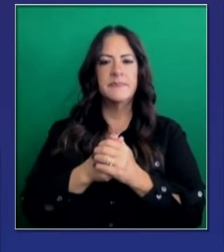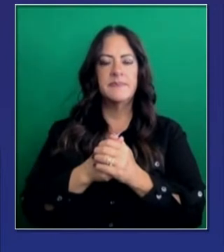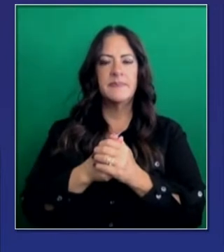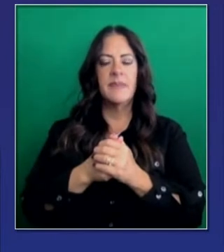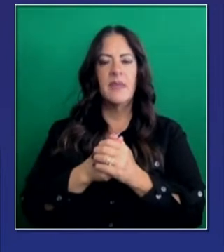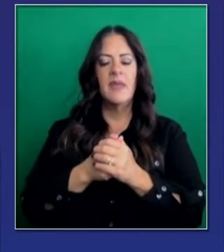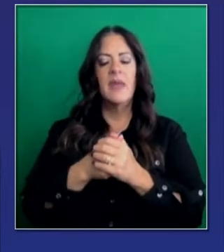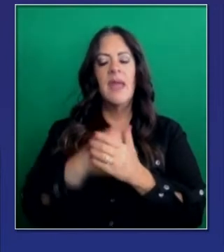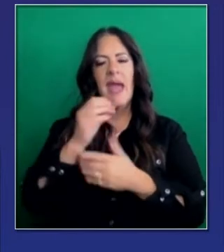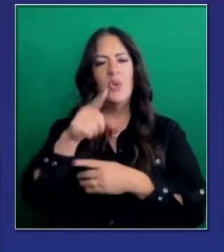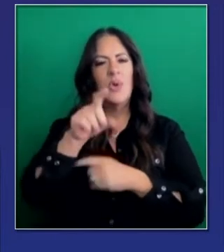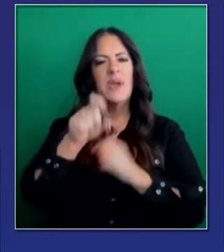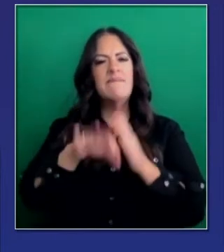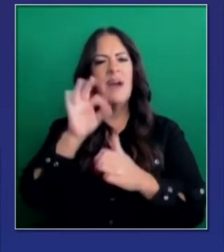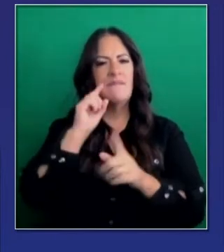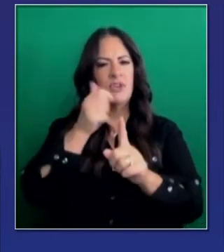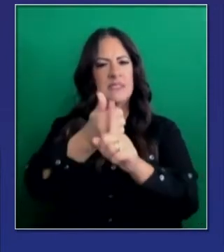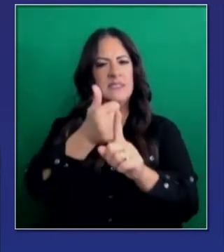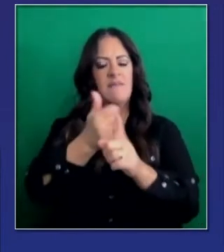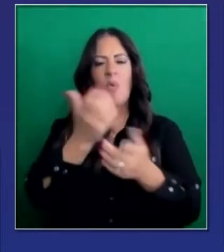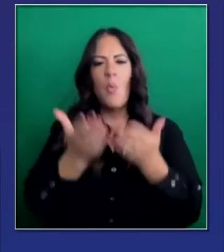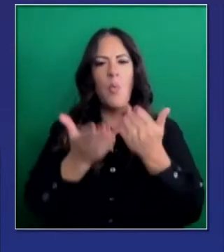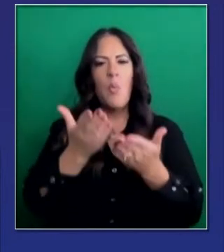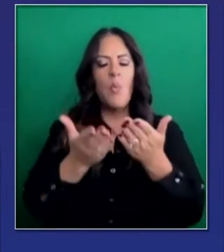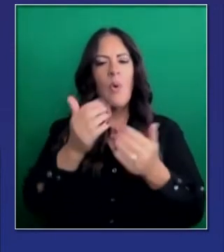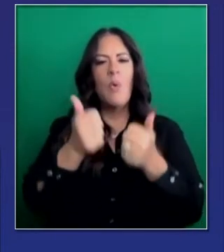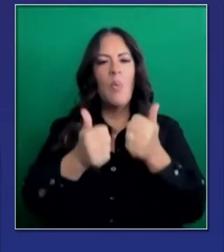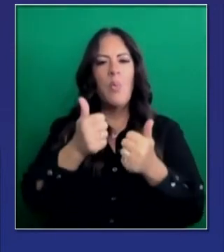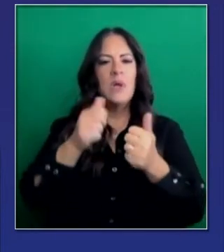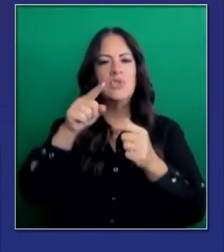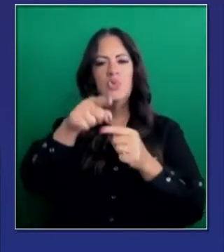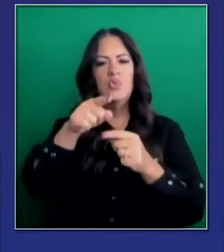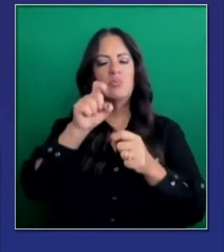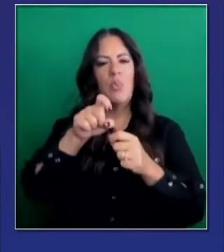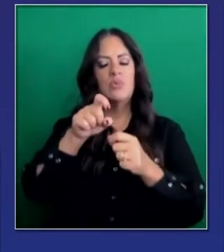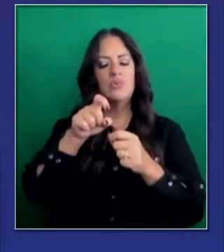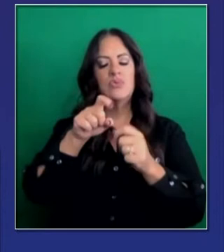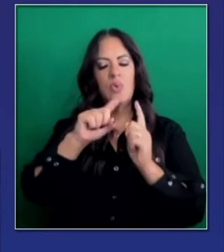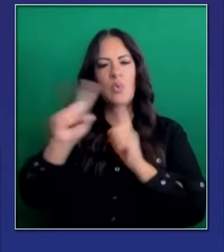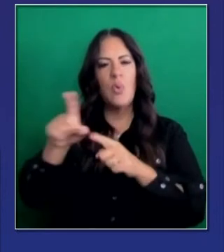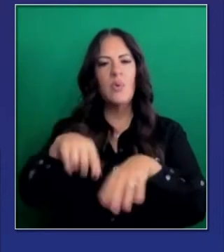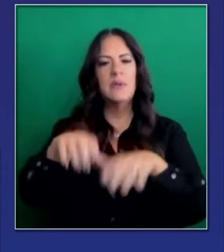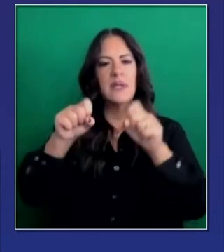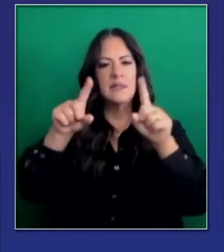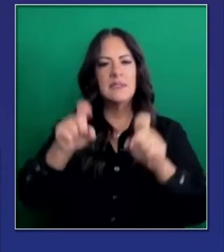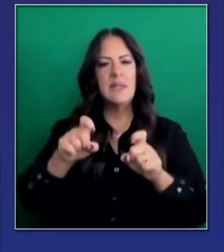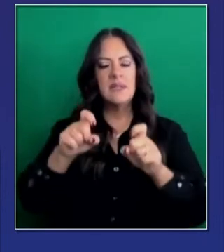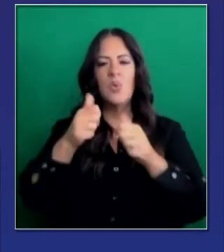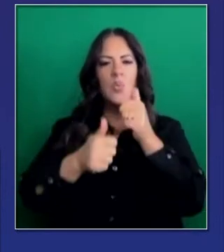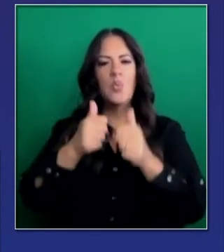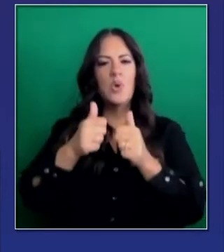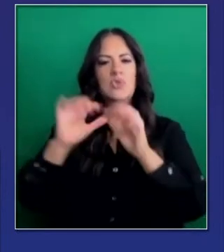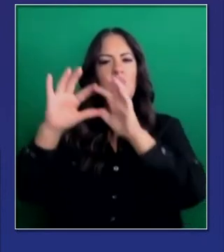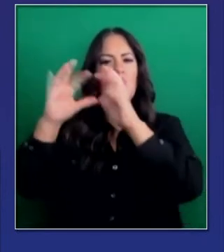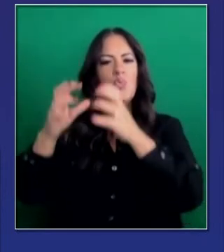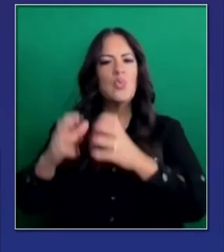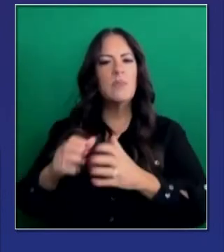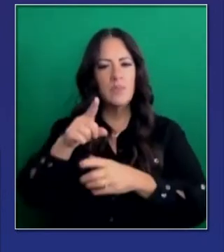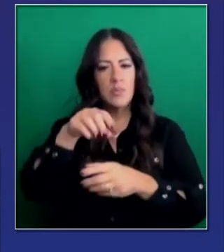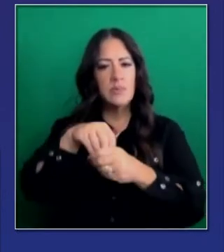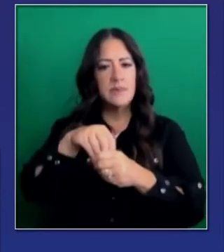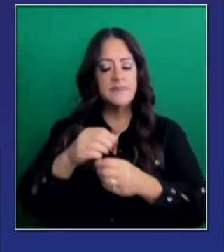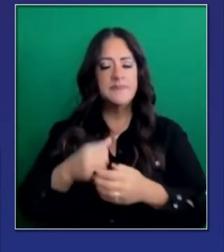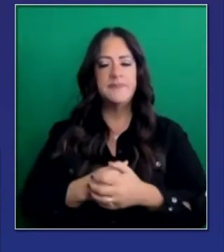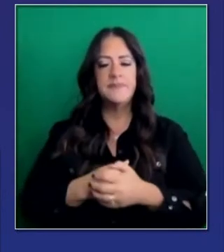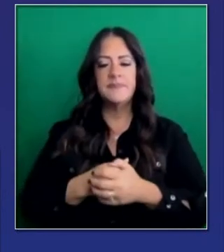en cada una de estas fases y nosotros iremos llenando los detalles conforme vayan llegando más dosis solamente tenemos dos millones de dosis